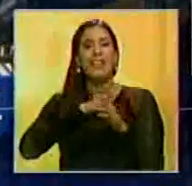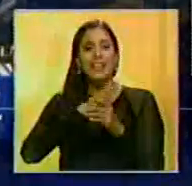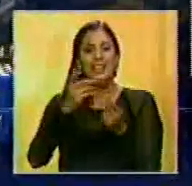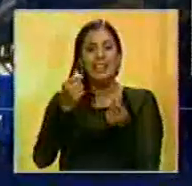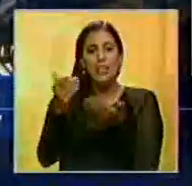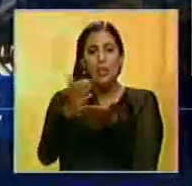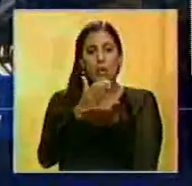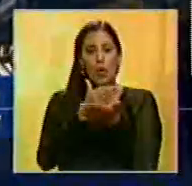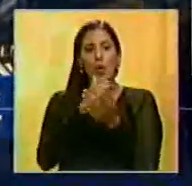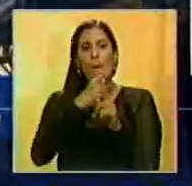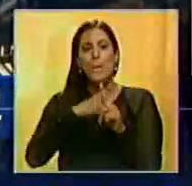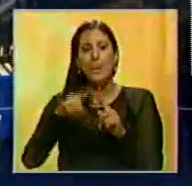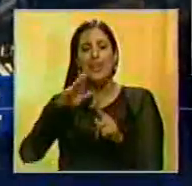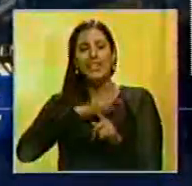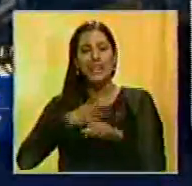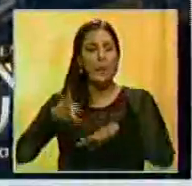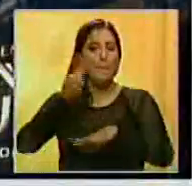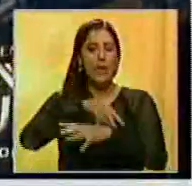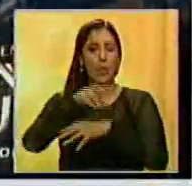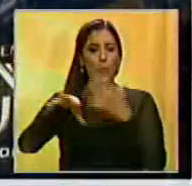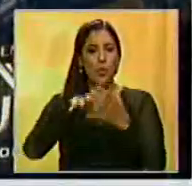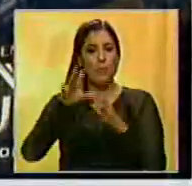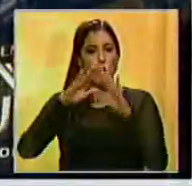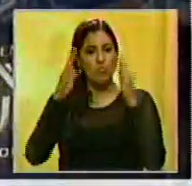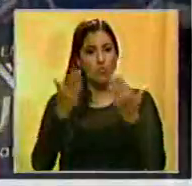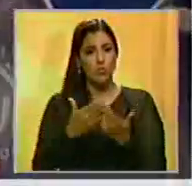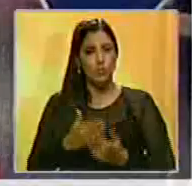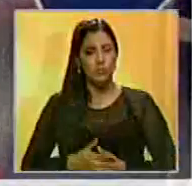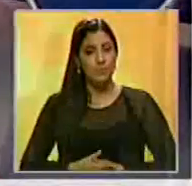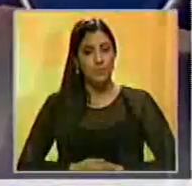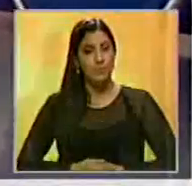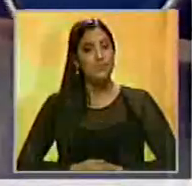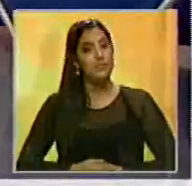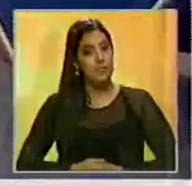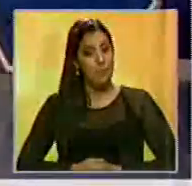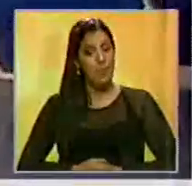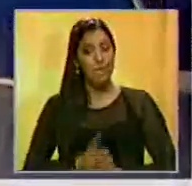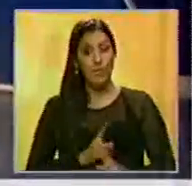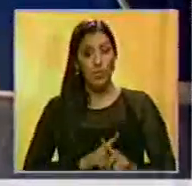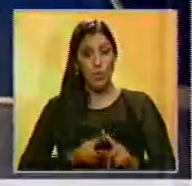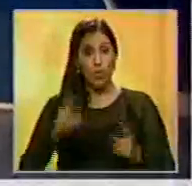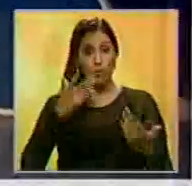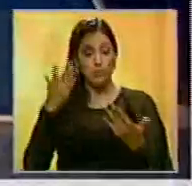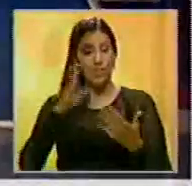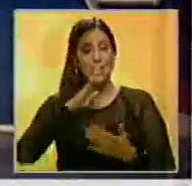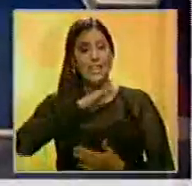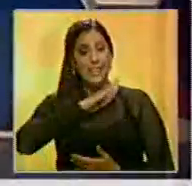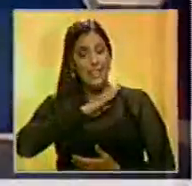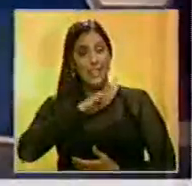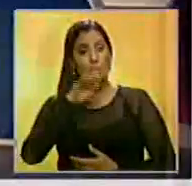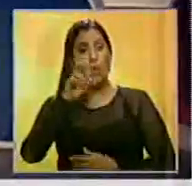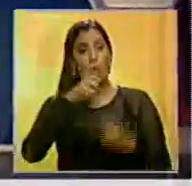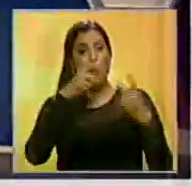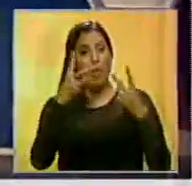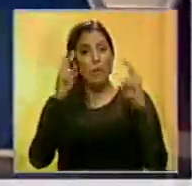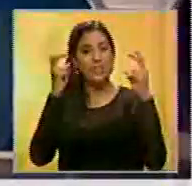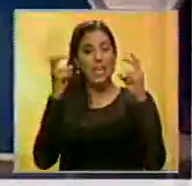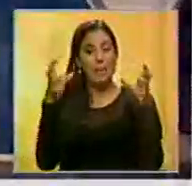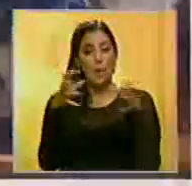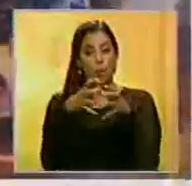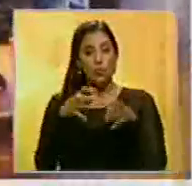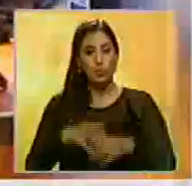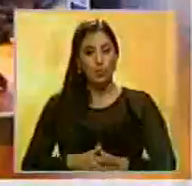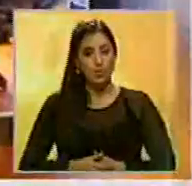dinero, aunque tengan la peor crítica del mundo. Seguimos con J Balvin y Pharrell, quienes tienen un nuevo tema